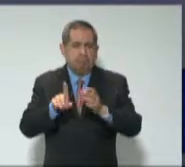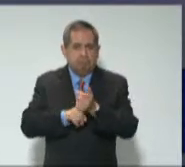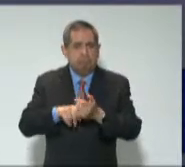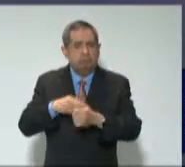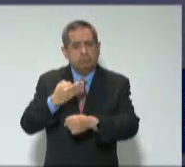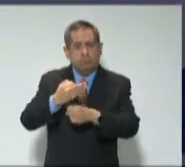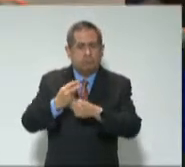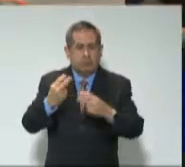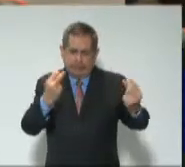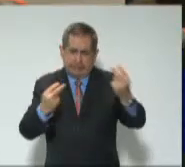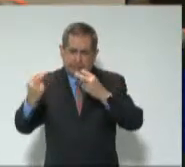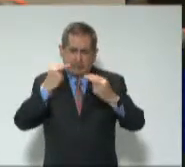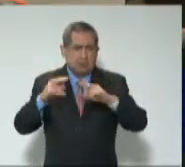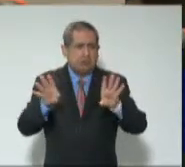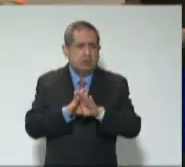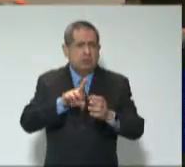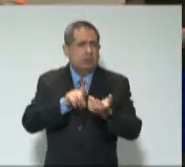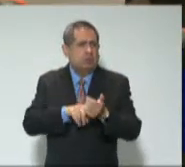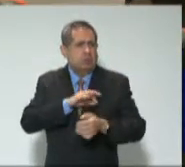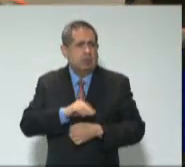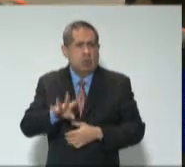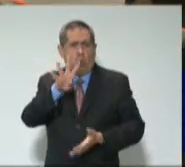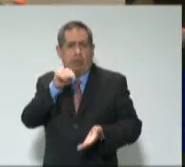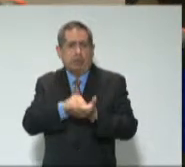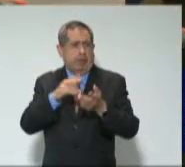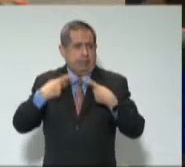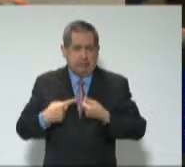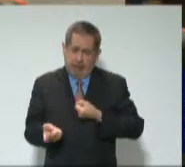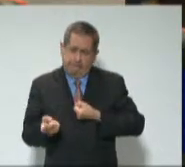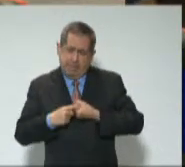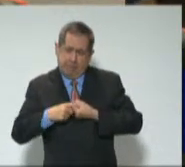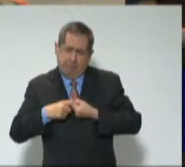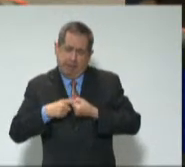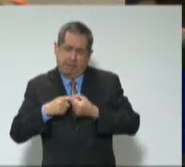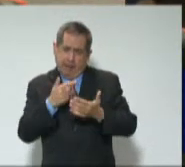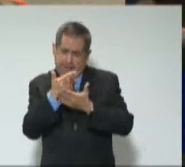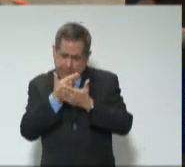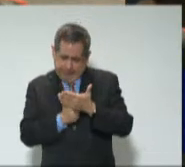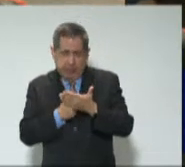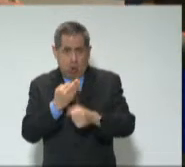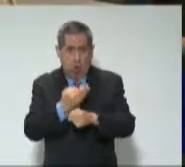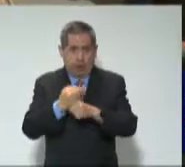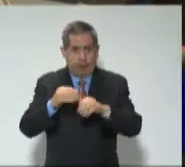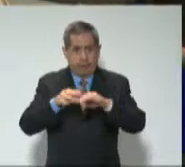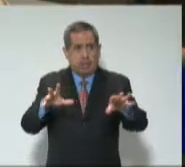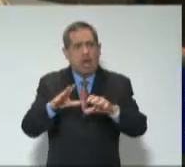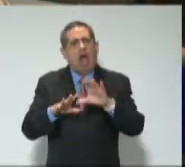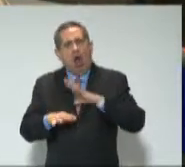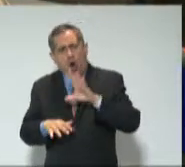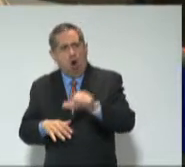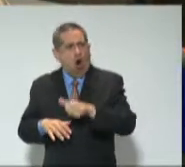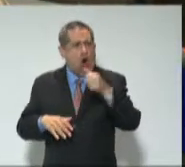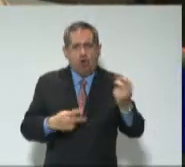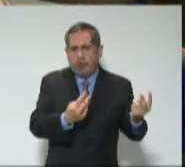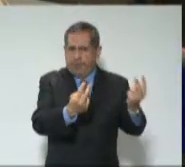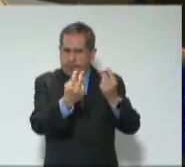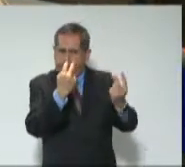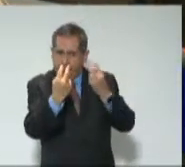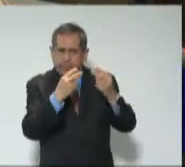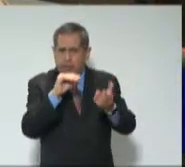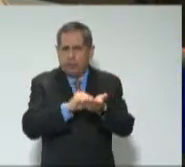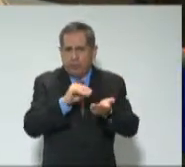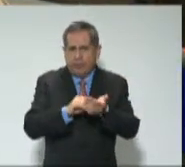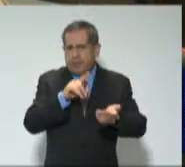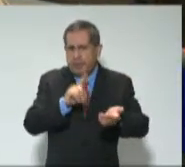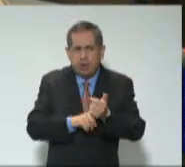seguidas por cerca de 4,000 personas registradas y muchas más que no se registraron pero que seguirán